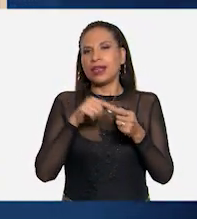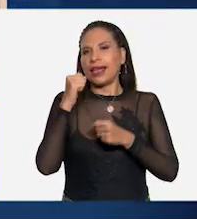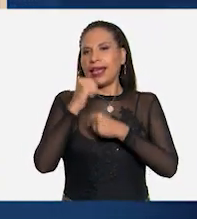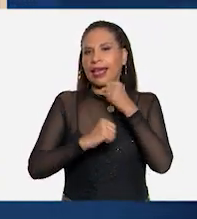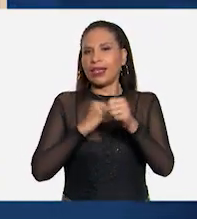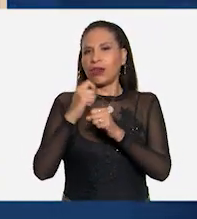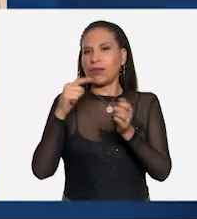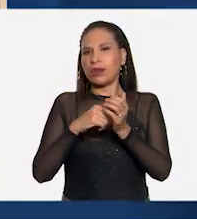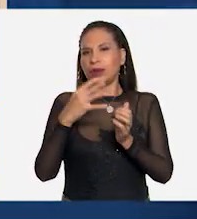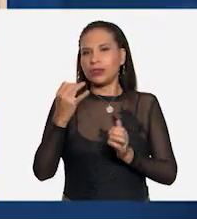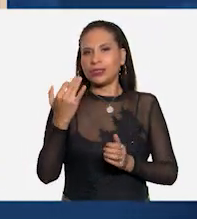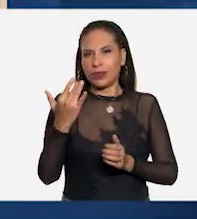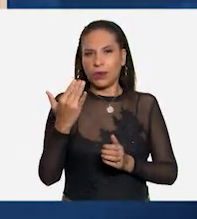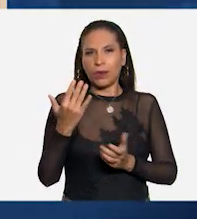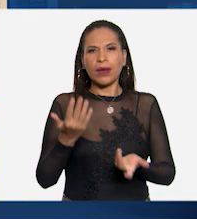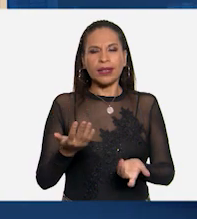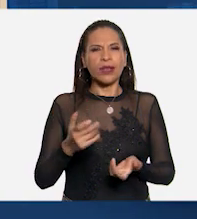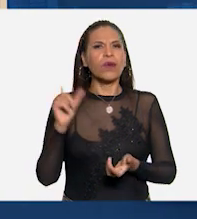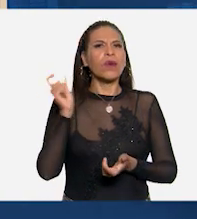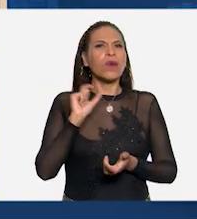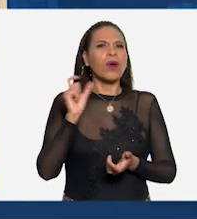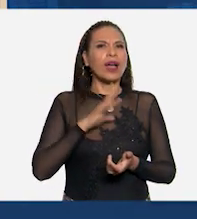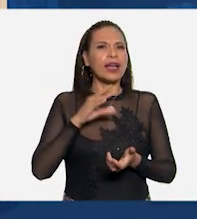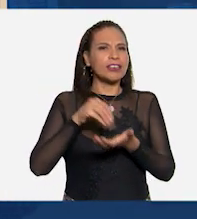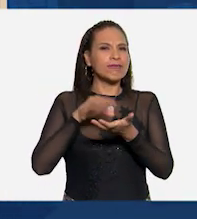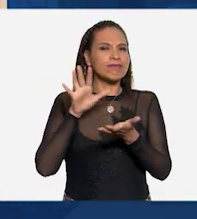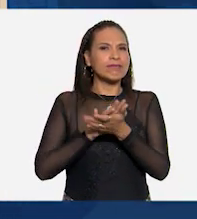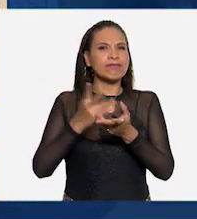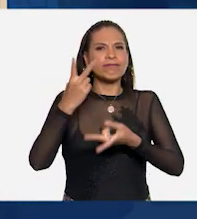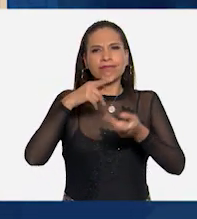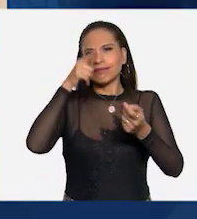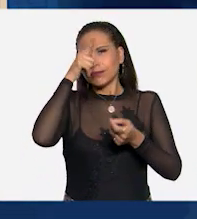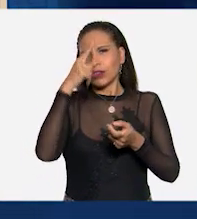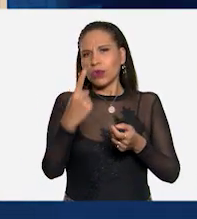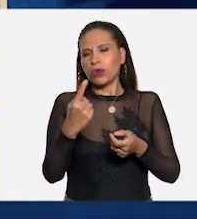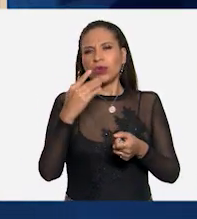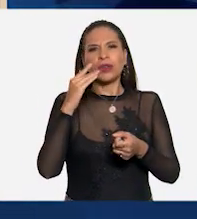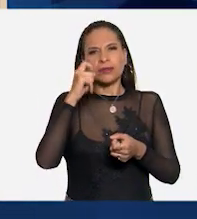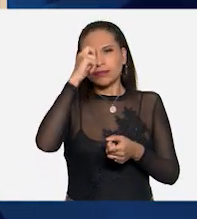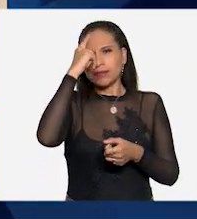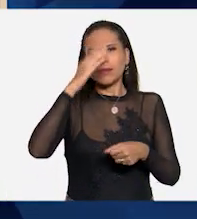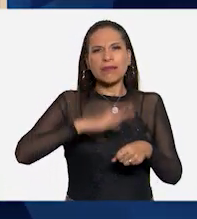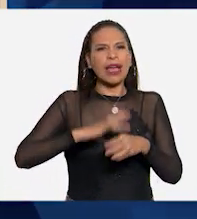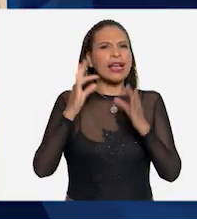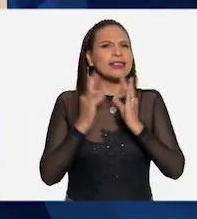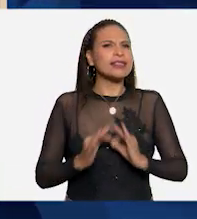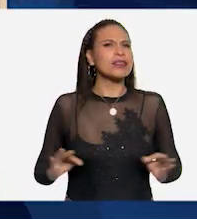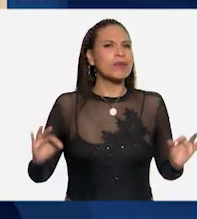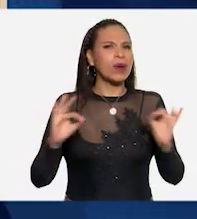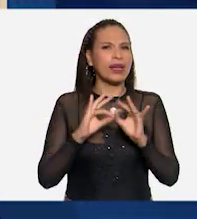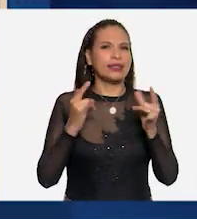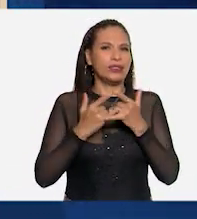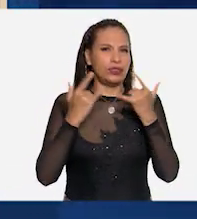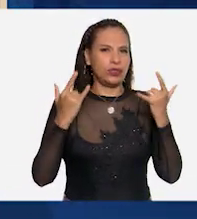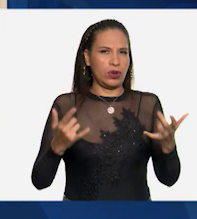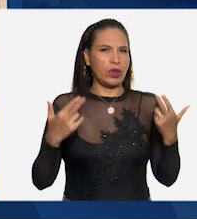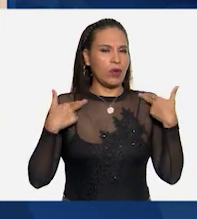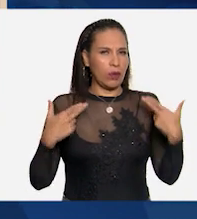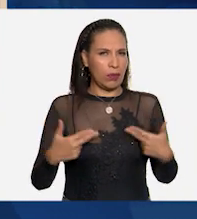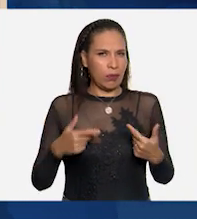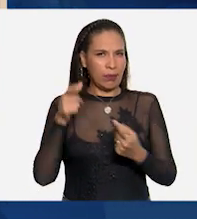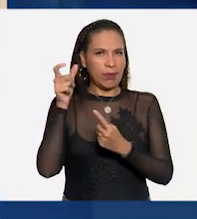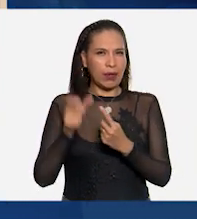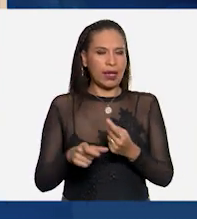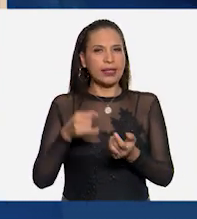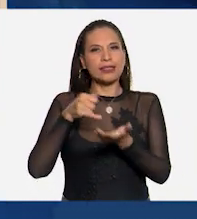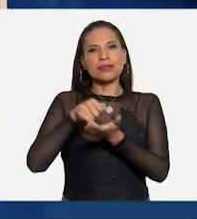año 1450, cuando se registra la aparición de uno de los inventos más importantes en la historia de la humanidad,